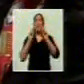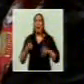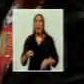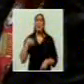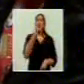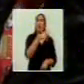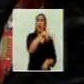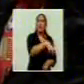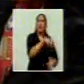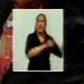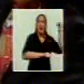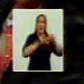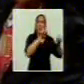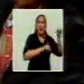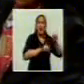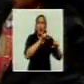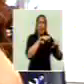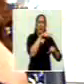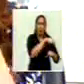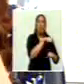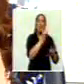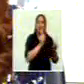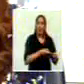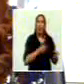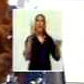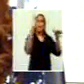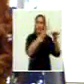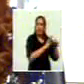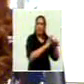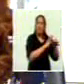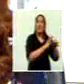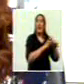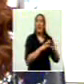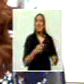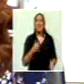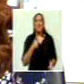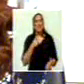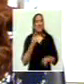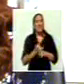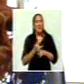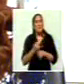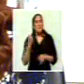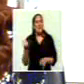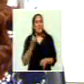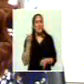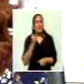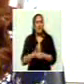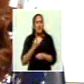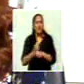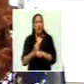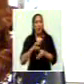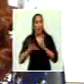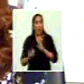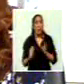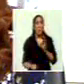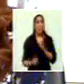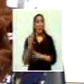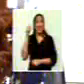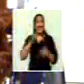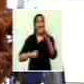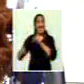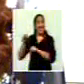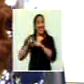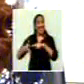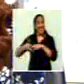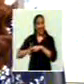SIDUS. Como ven, lo que siempre hemos querido hacer nosotros desde que creamos el Ministerio de Ciencia